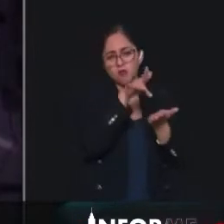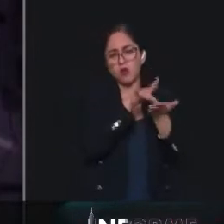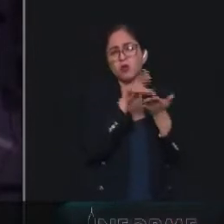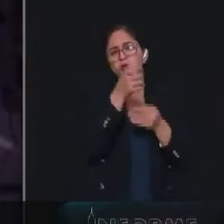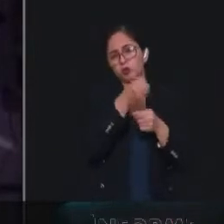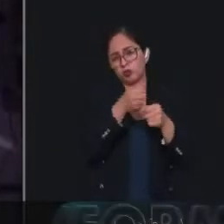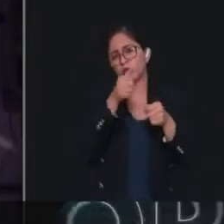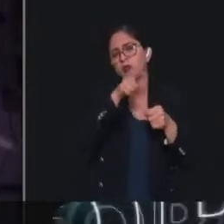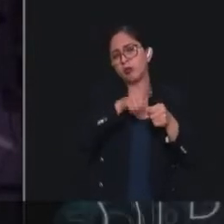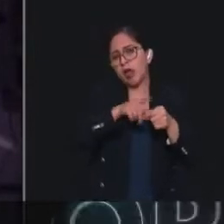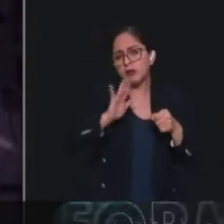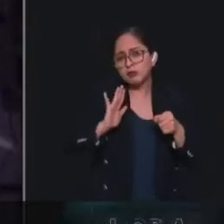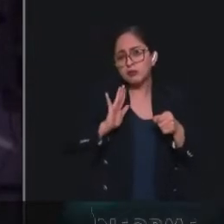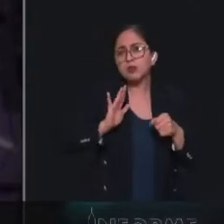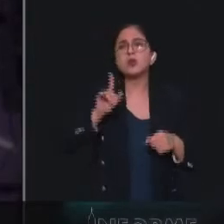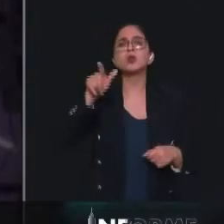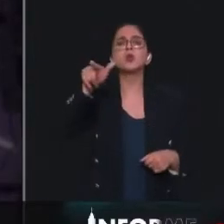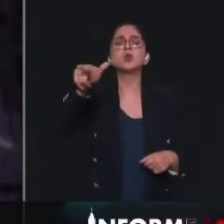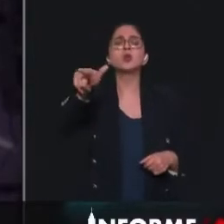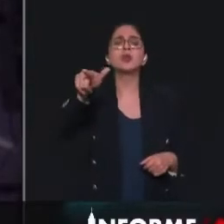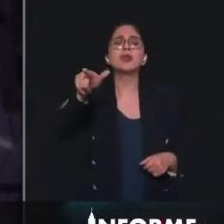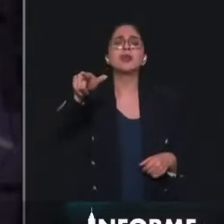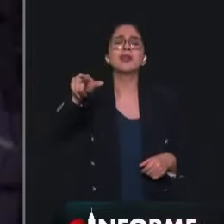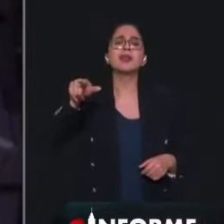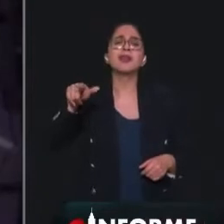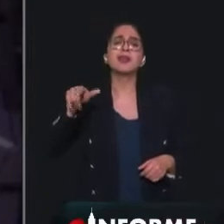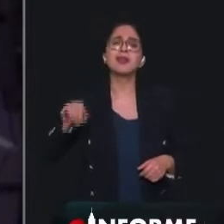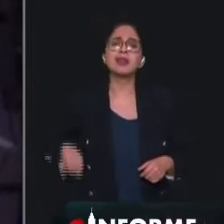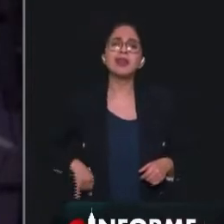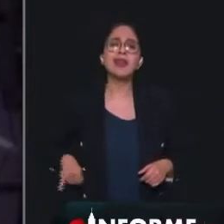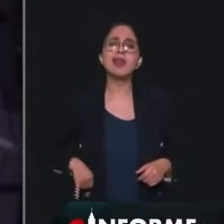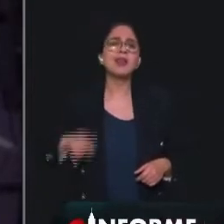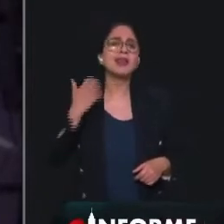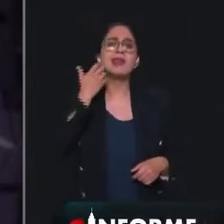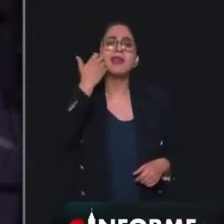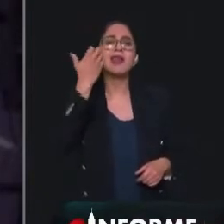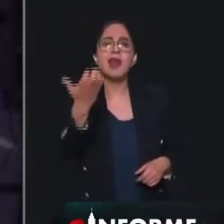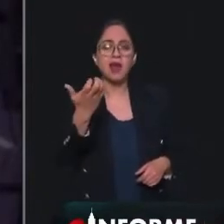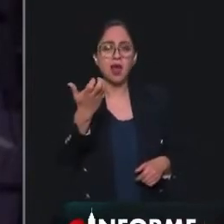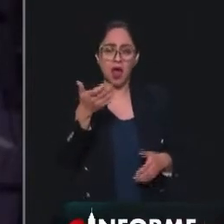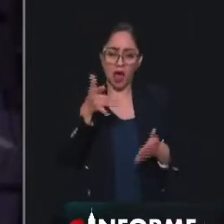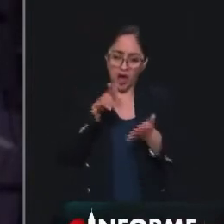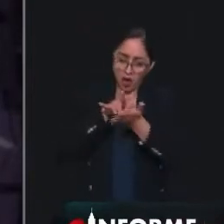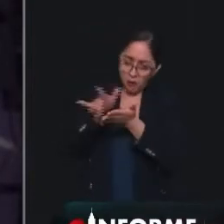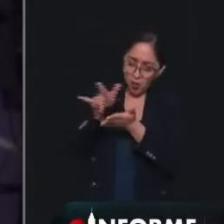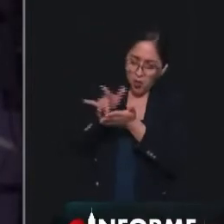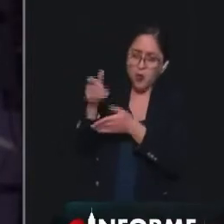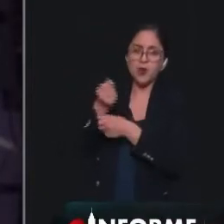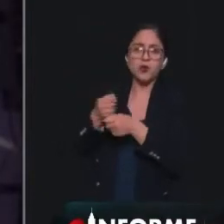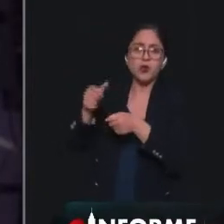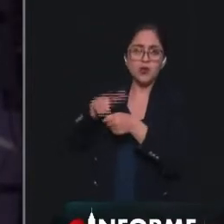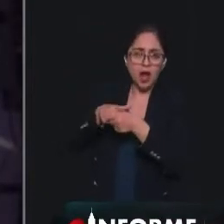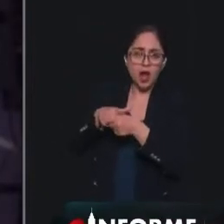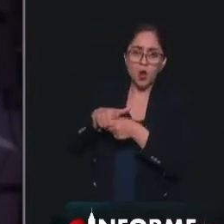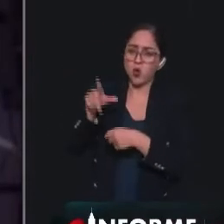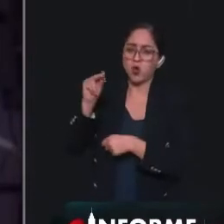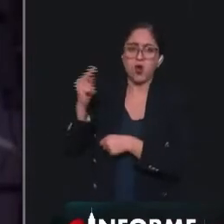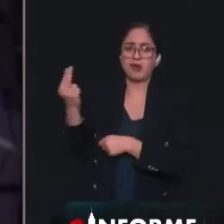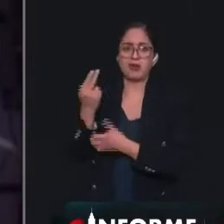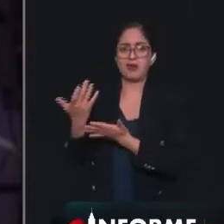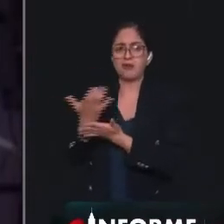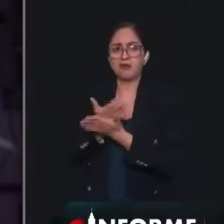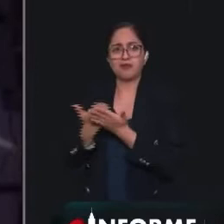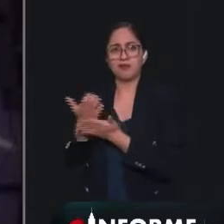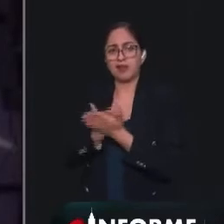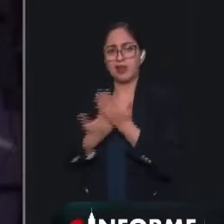manifiestamente su interés primordial es informar y no hacer dinero. La prensa corporativa o los